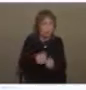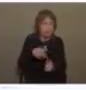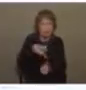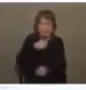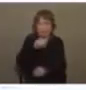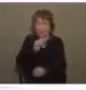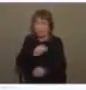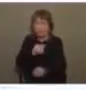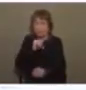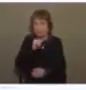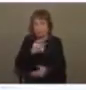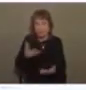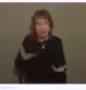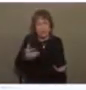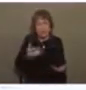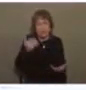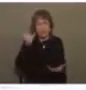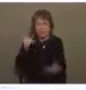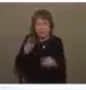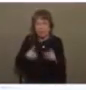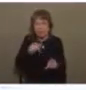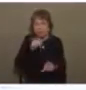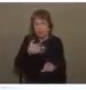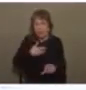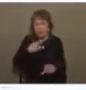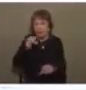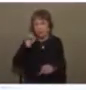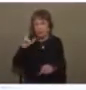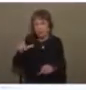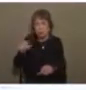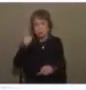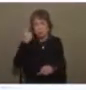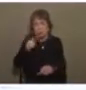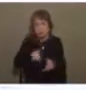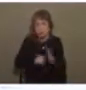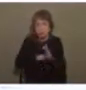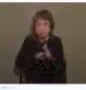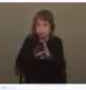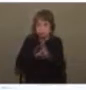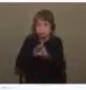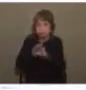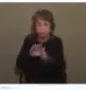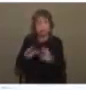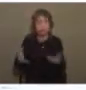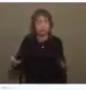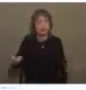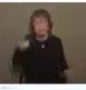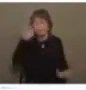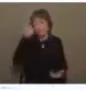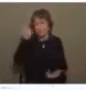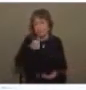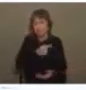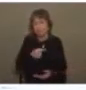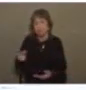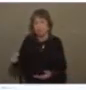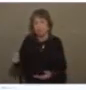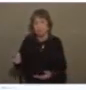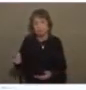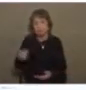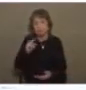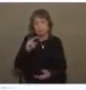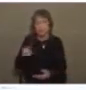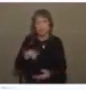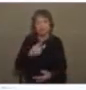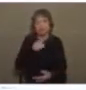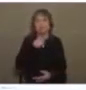tienen otros estados, porque las herramientas están atadas a ciertos CAPS federales. El programa TANF ahora mismo tiene dos programas.